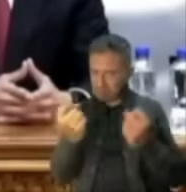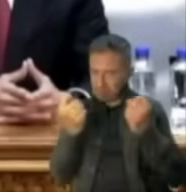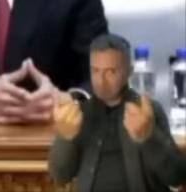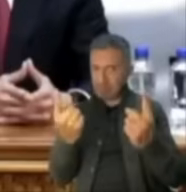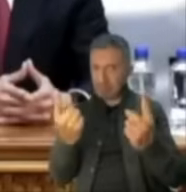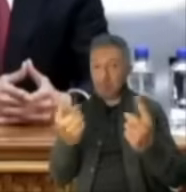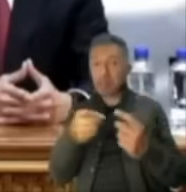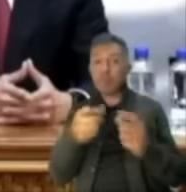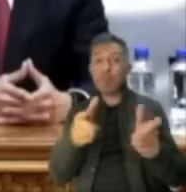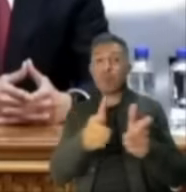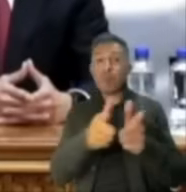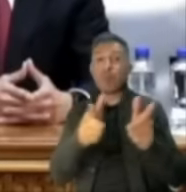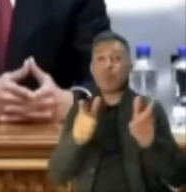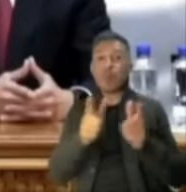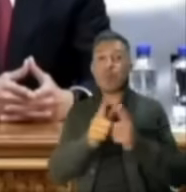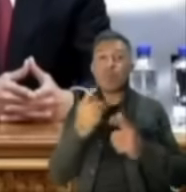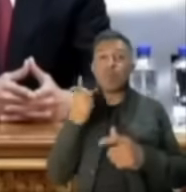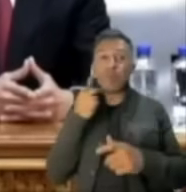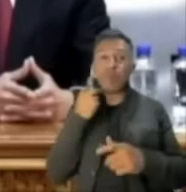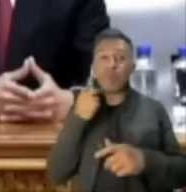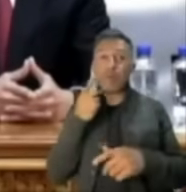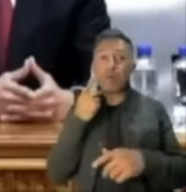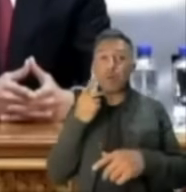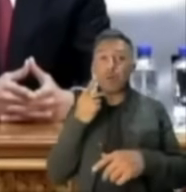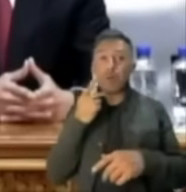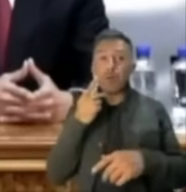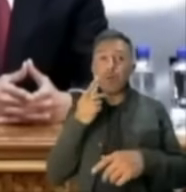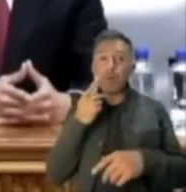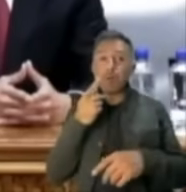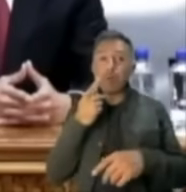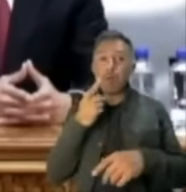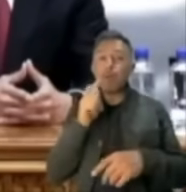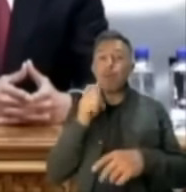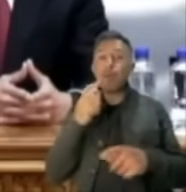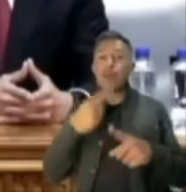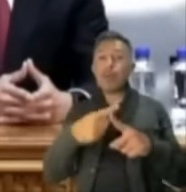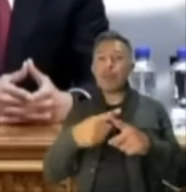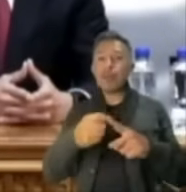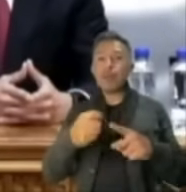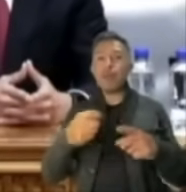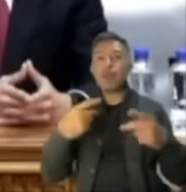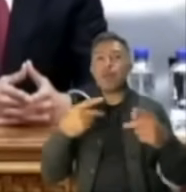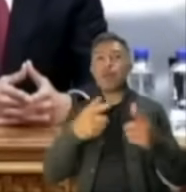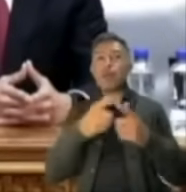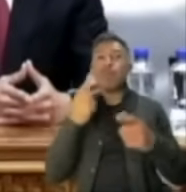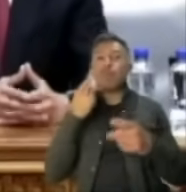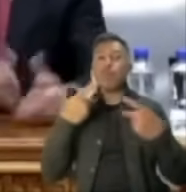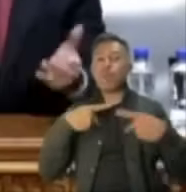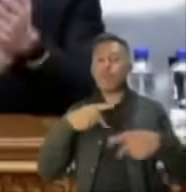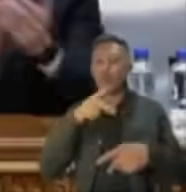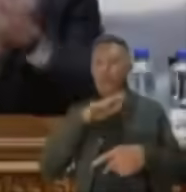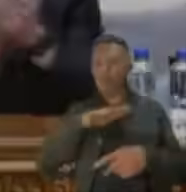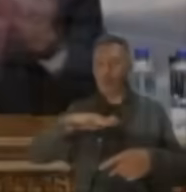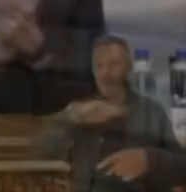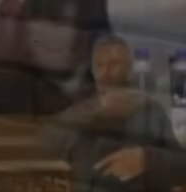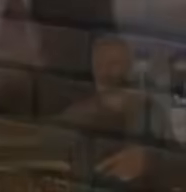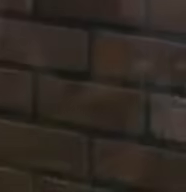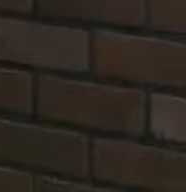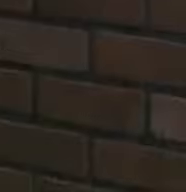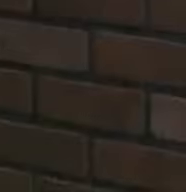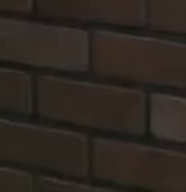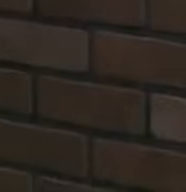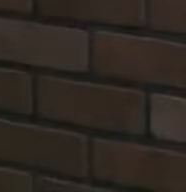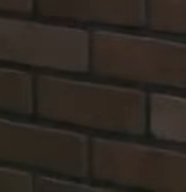más importante, es el partido del pueblo de México. Muchas gracias a todos.